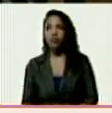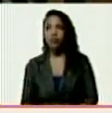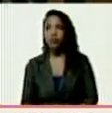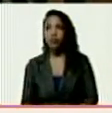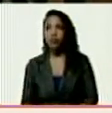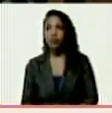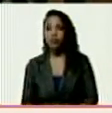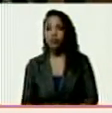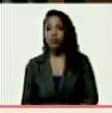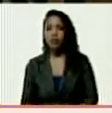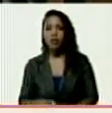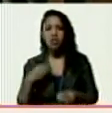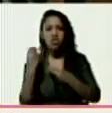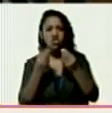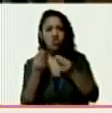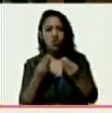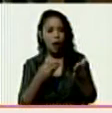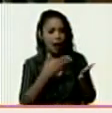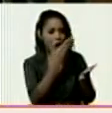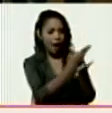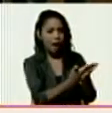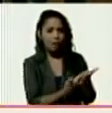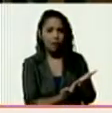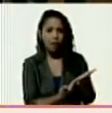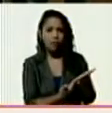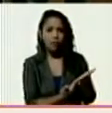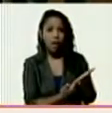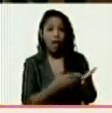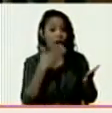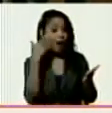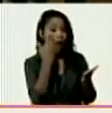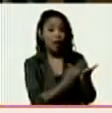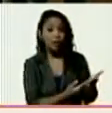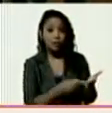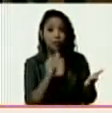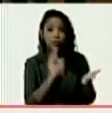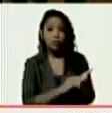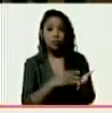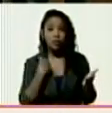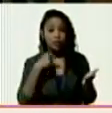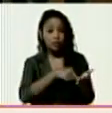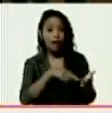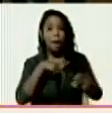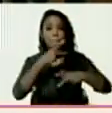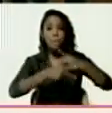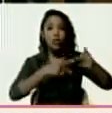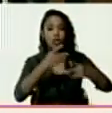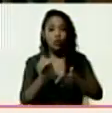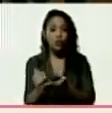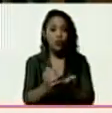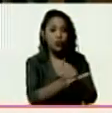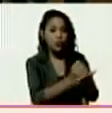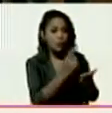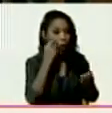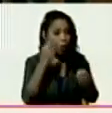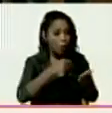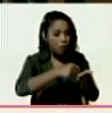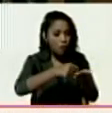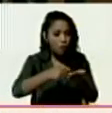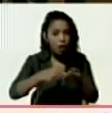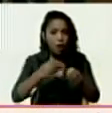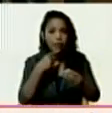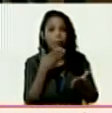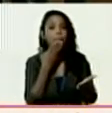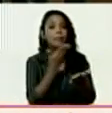El acta donde se dio la sesión de instalación del día de ayer ya está en proceso de recolección. Se le estamos pidiendo al